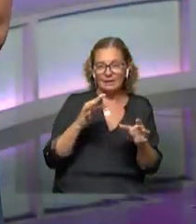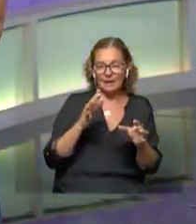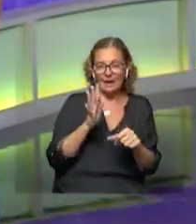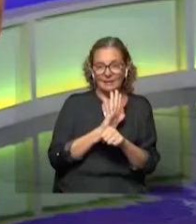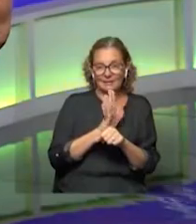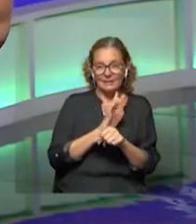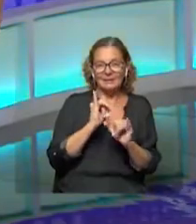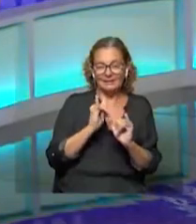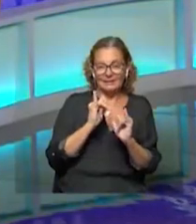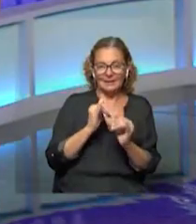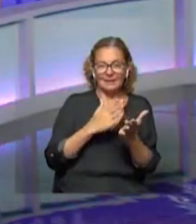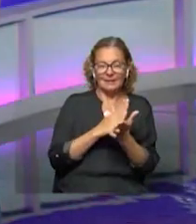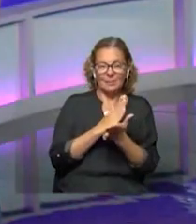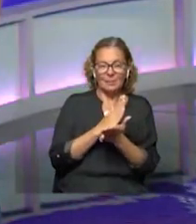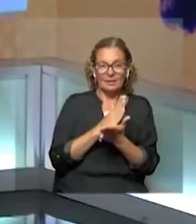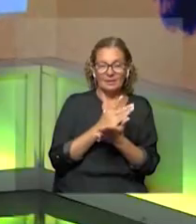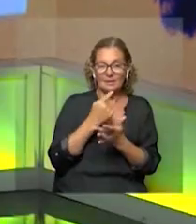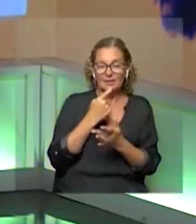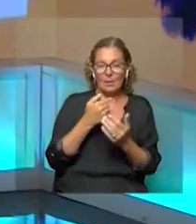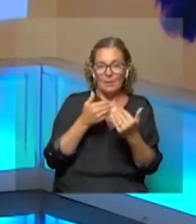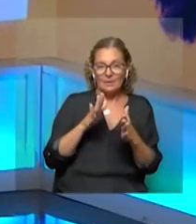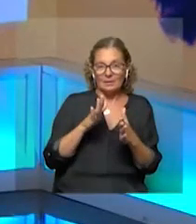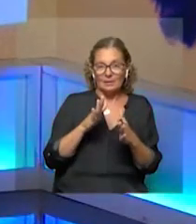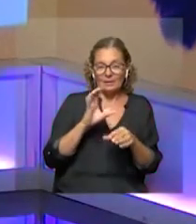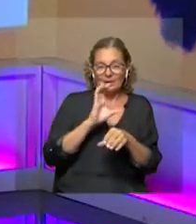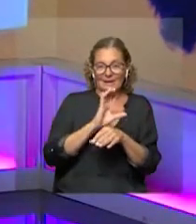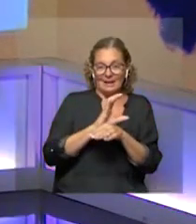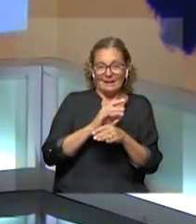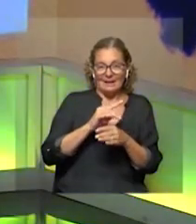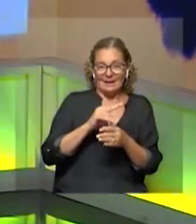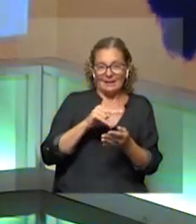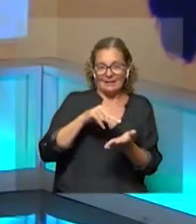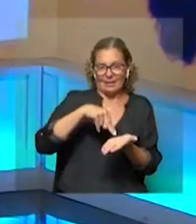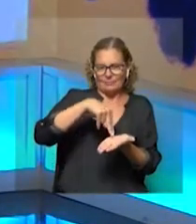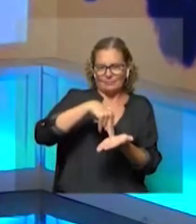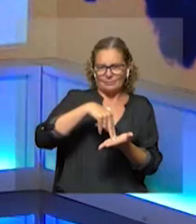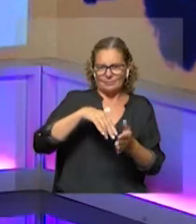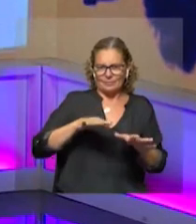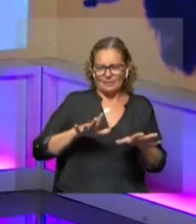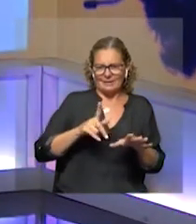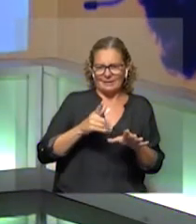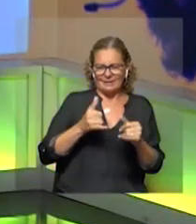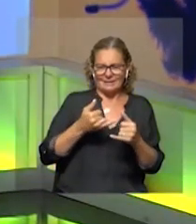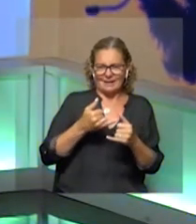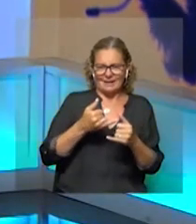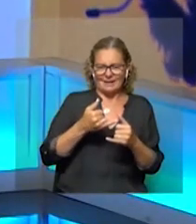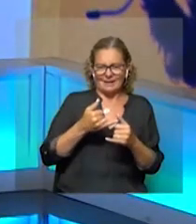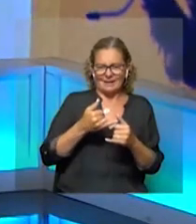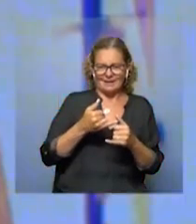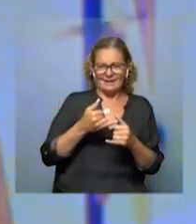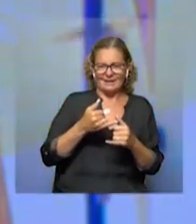sí siempre siempre digo que empezó en una clase de ballet creo o sea ahora ya viene el ballet estoy muy